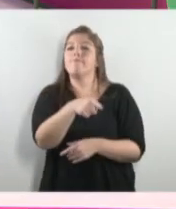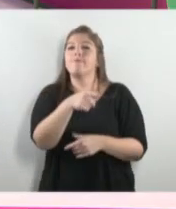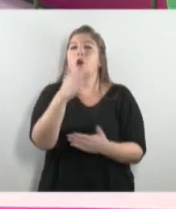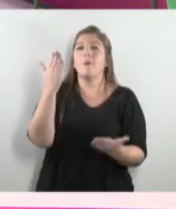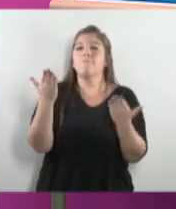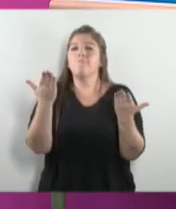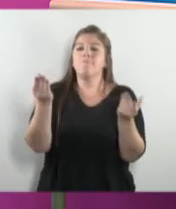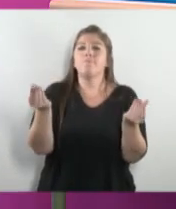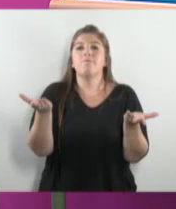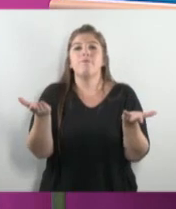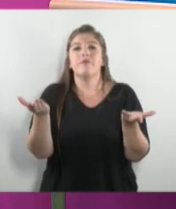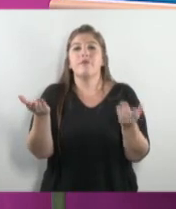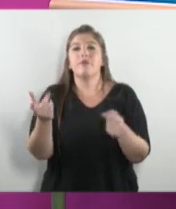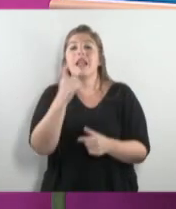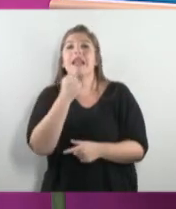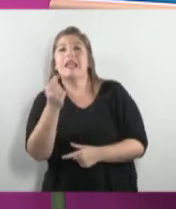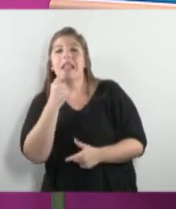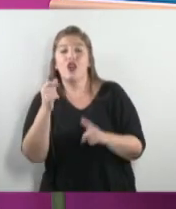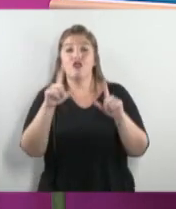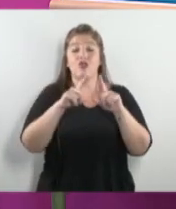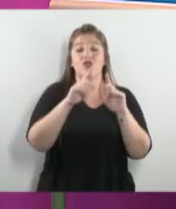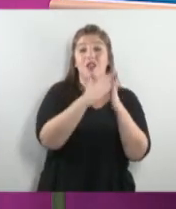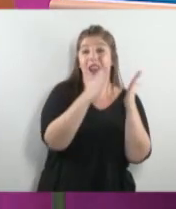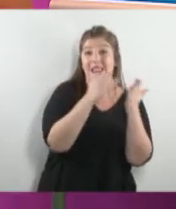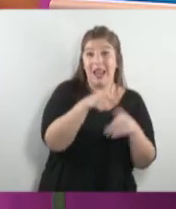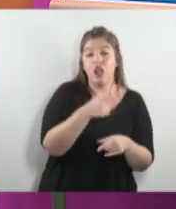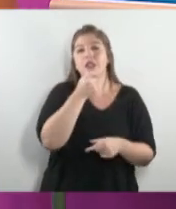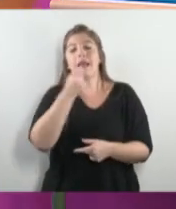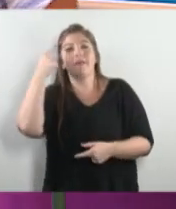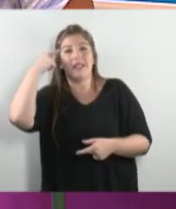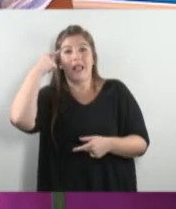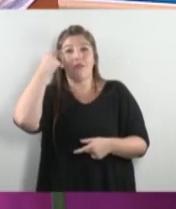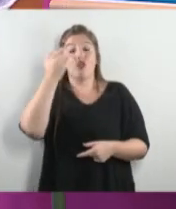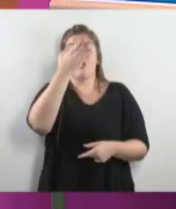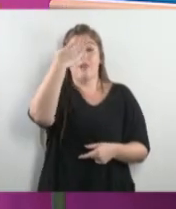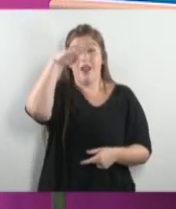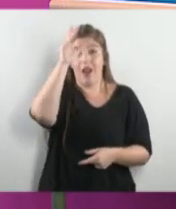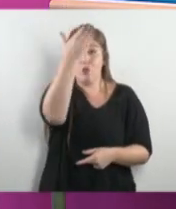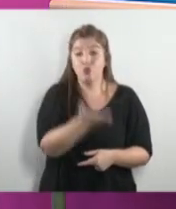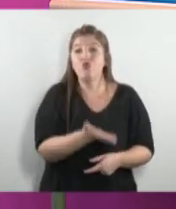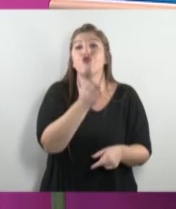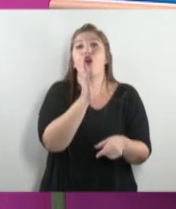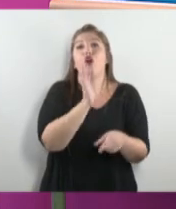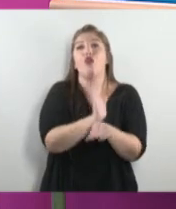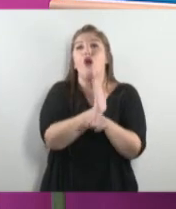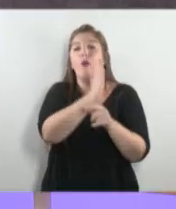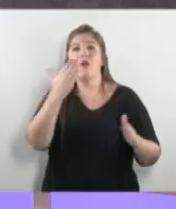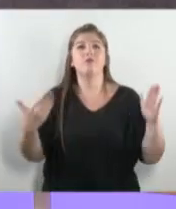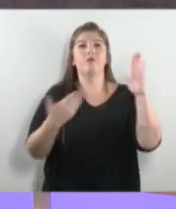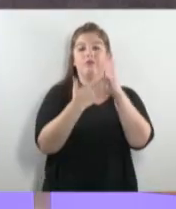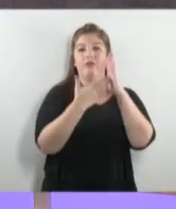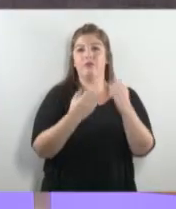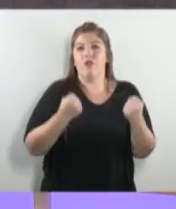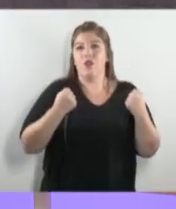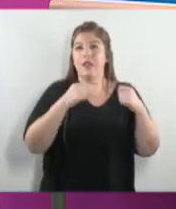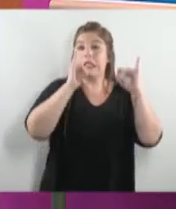entre críticos literarios de si pensamos a la gauchesca como esta épica, ¿no? Uh-huh.